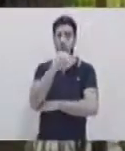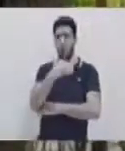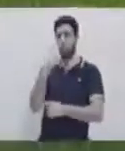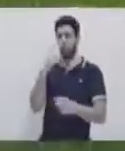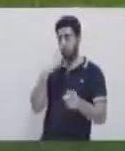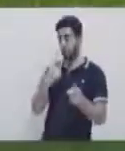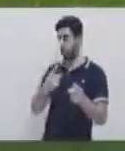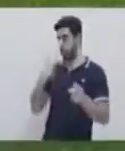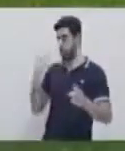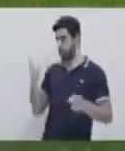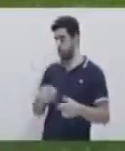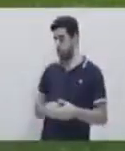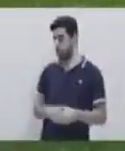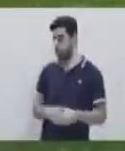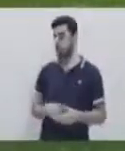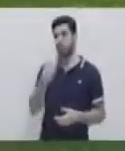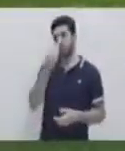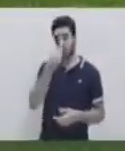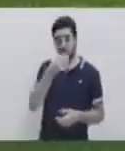dinosaurio,